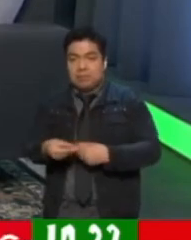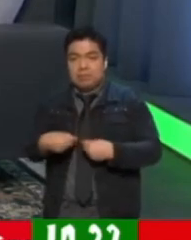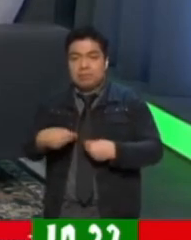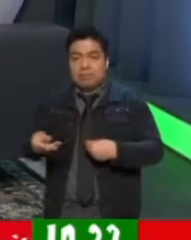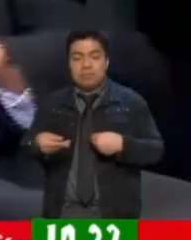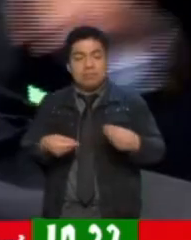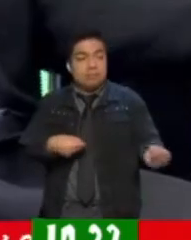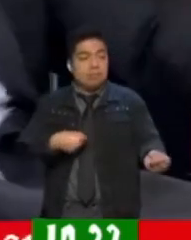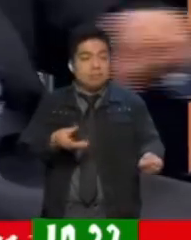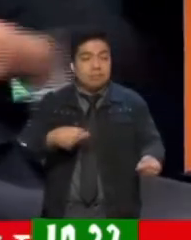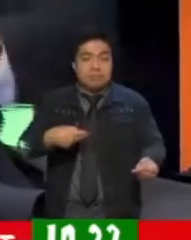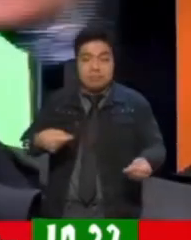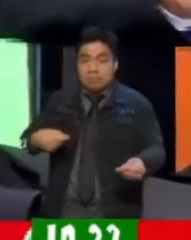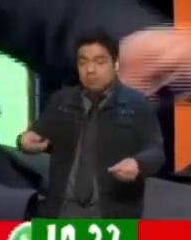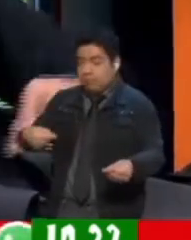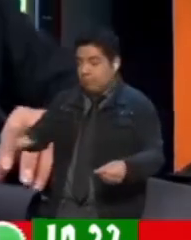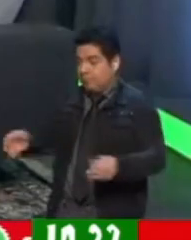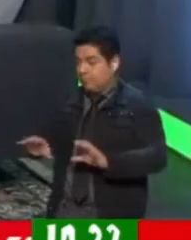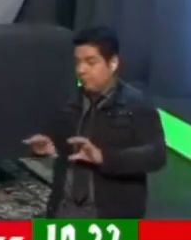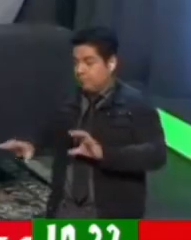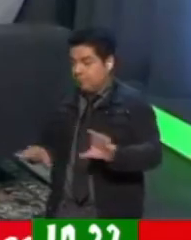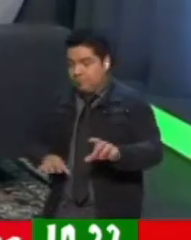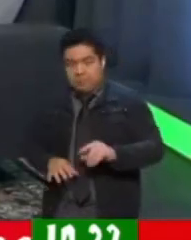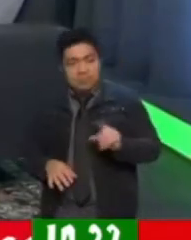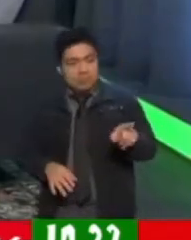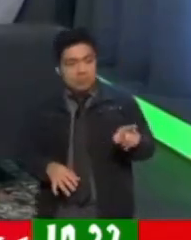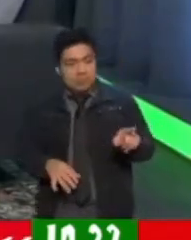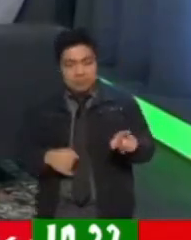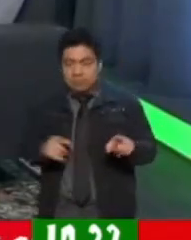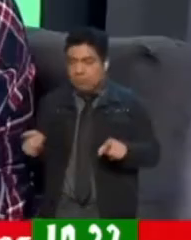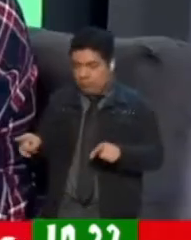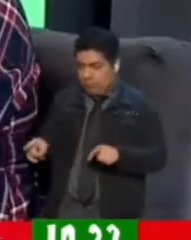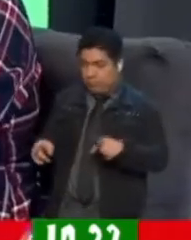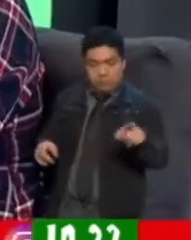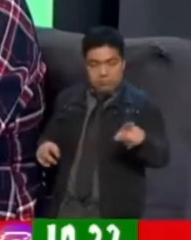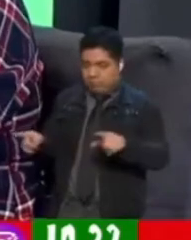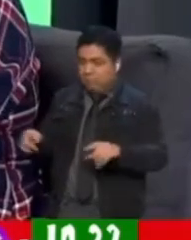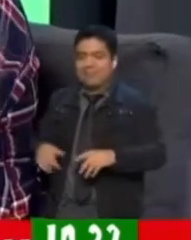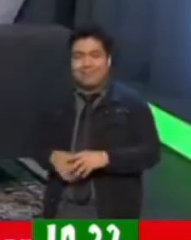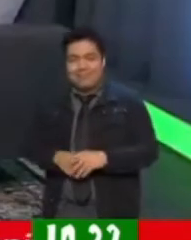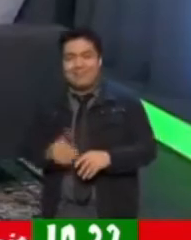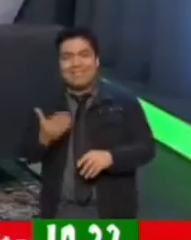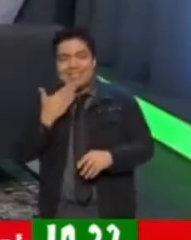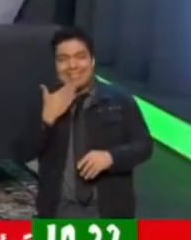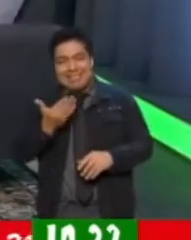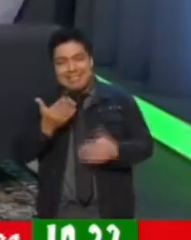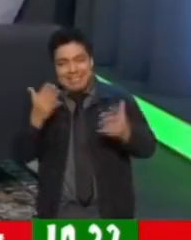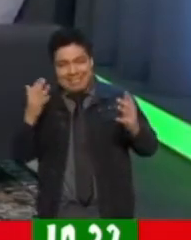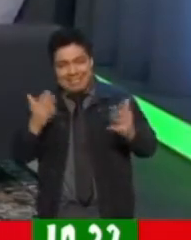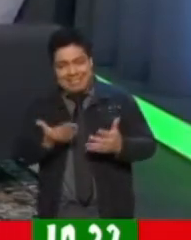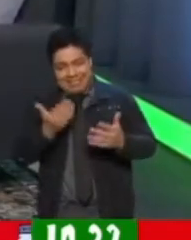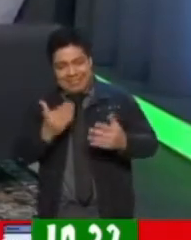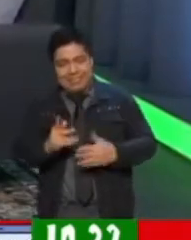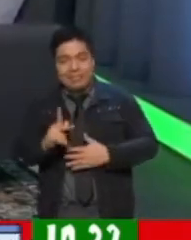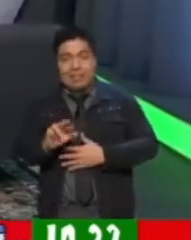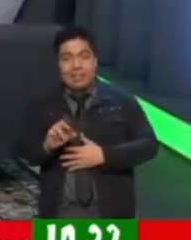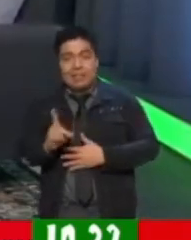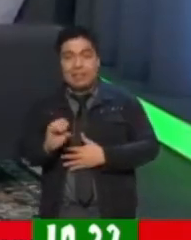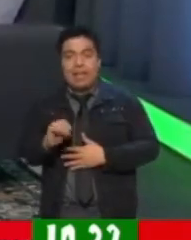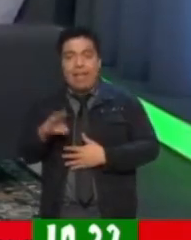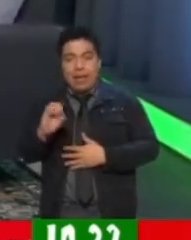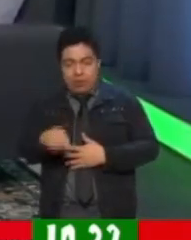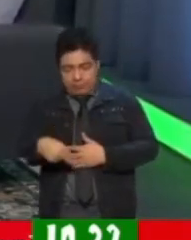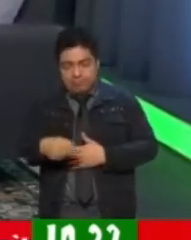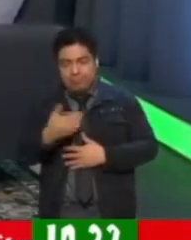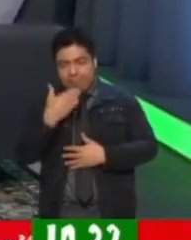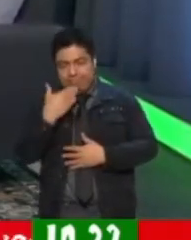repartiendo repartiendo balones. Aquí contesta tú, ahora te toca a ti, qué padre. Pues un aplauso a PRODECON, damas y caballeros. Por esa labor, chicos.